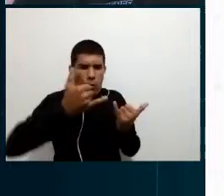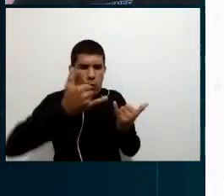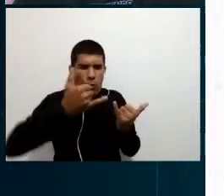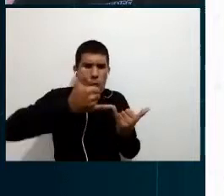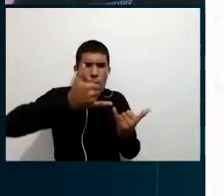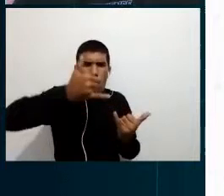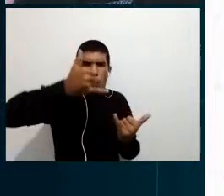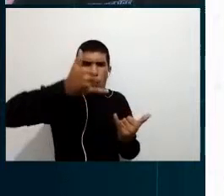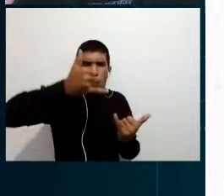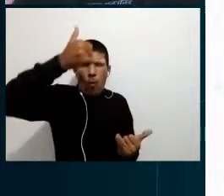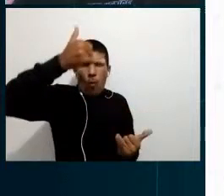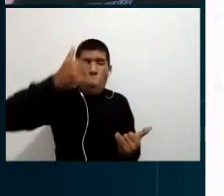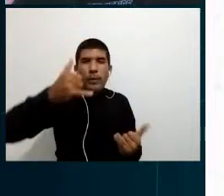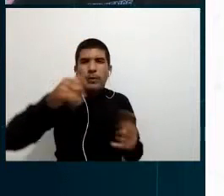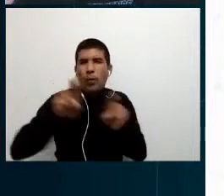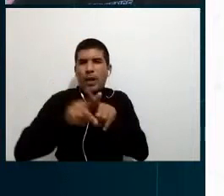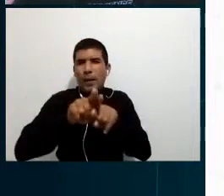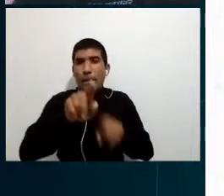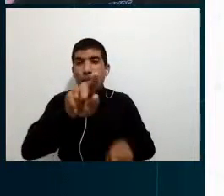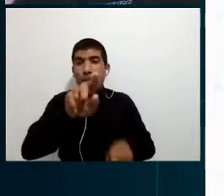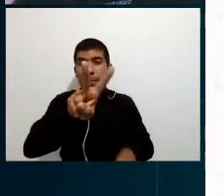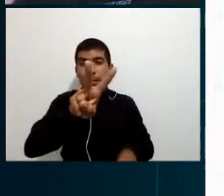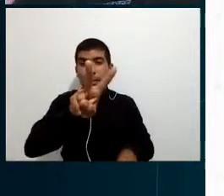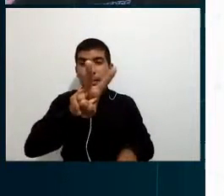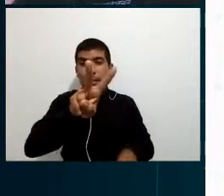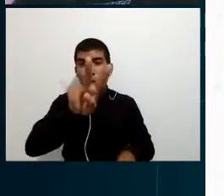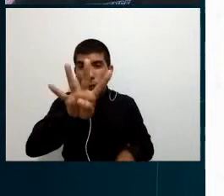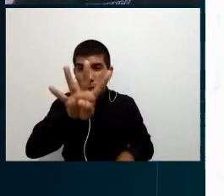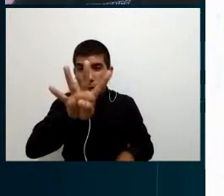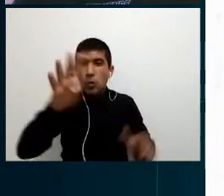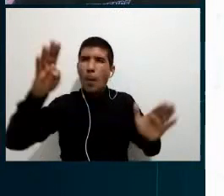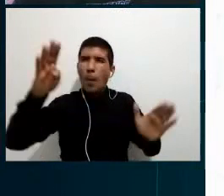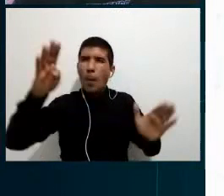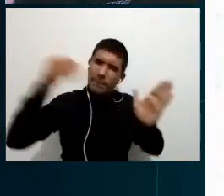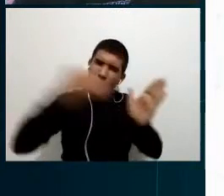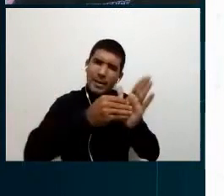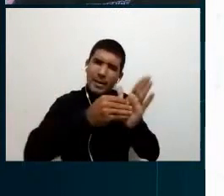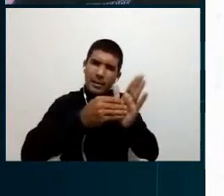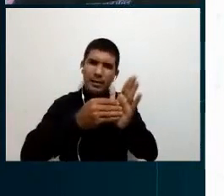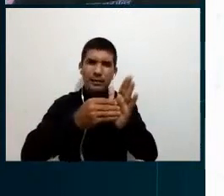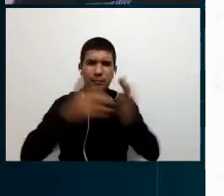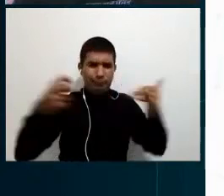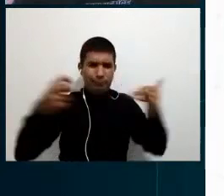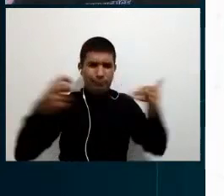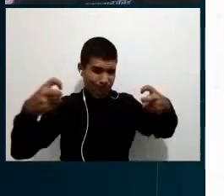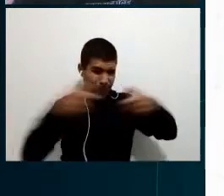subestación encapsulada, que es una subestación encapsulada de 170 kilovoltios